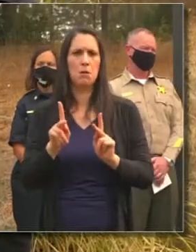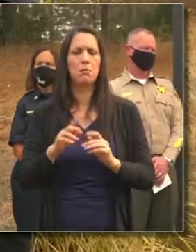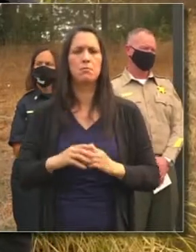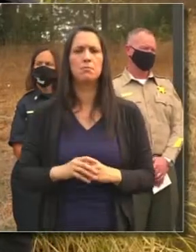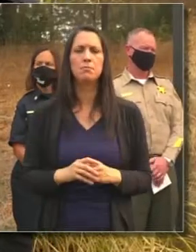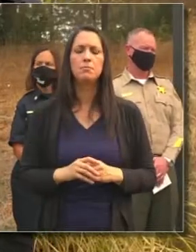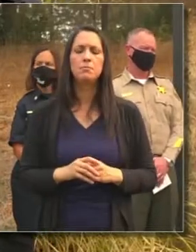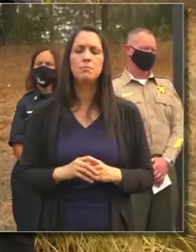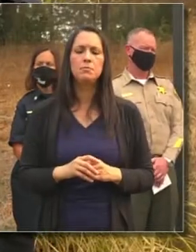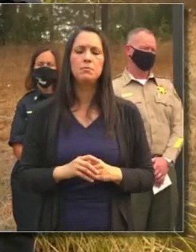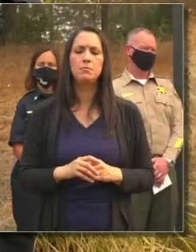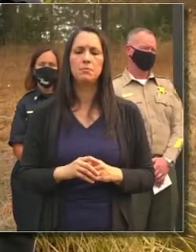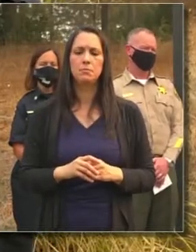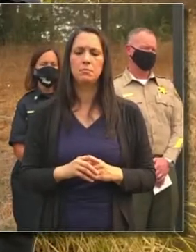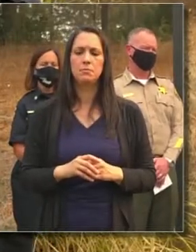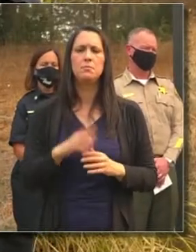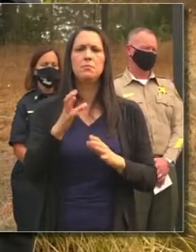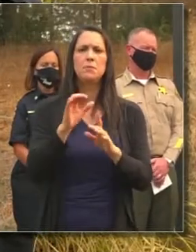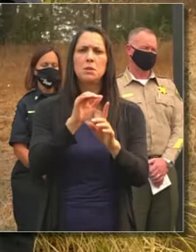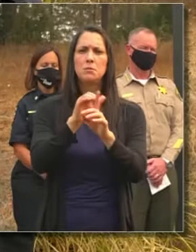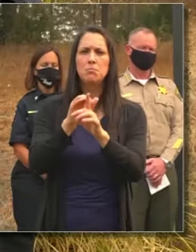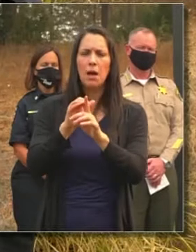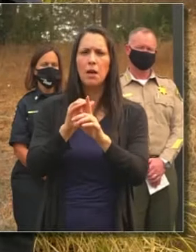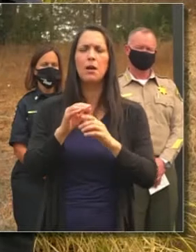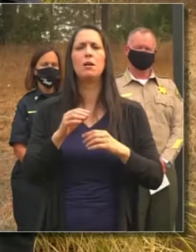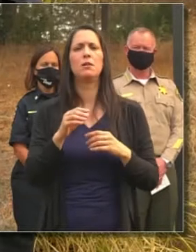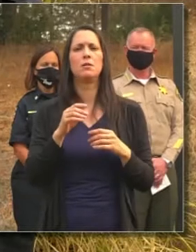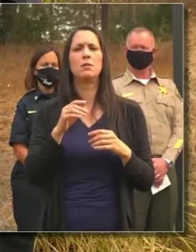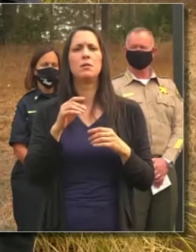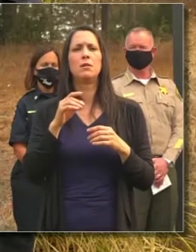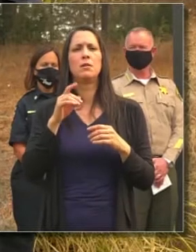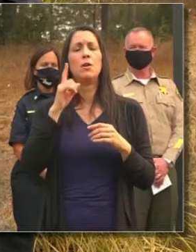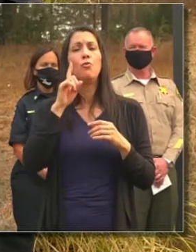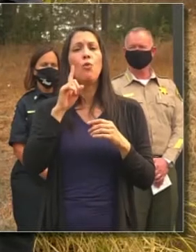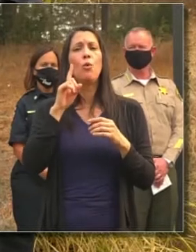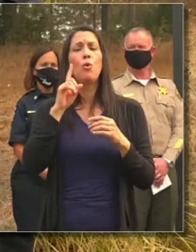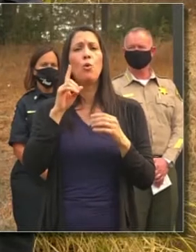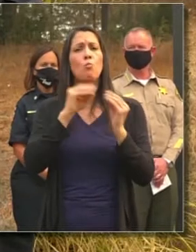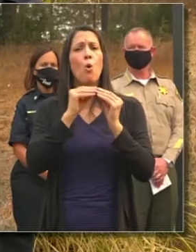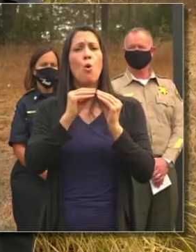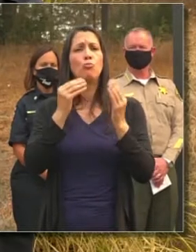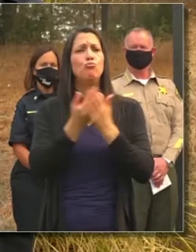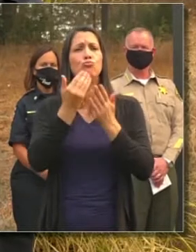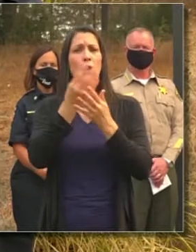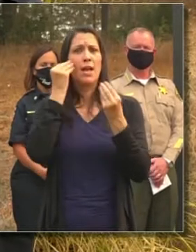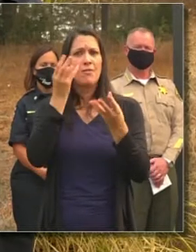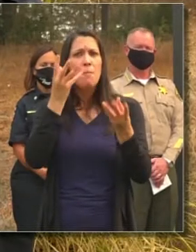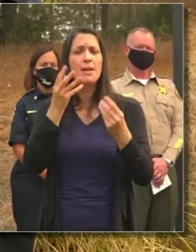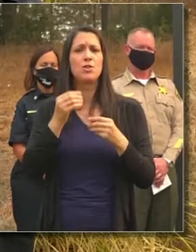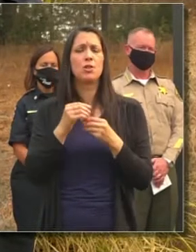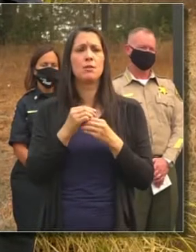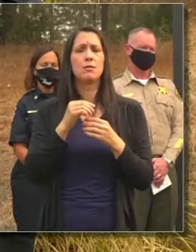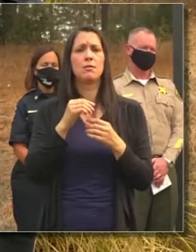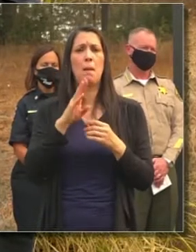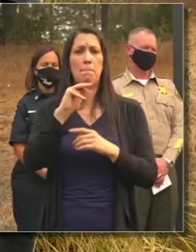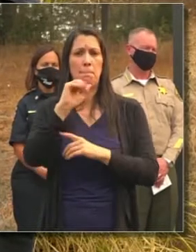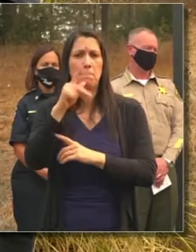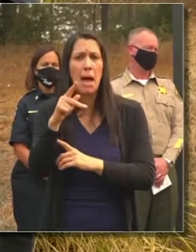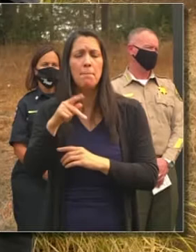comunidad otro recordatorio es que deben obtener la información más reciente de evacuación con mapas detallados